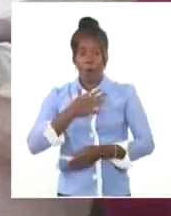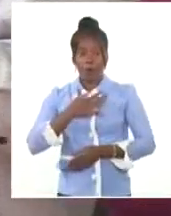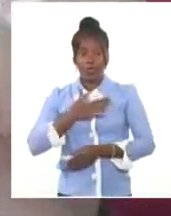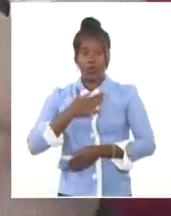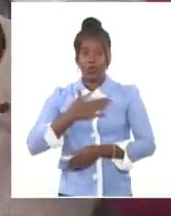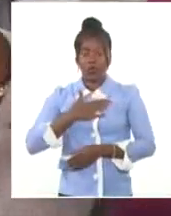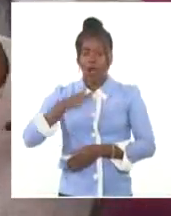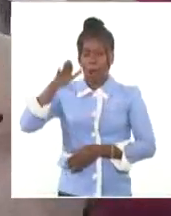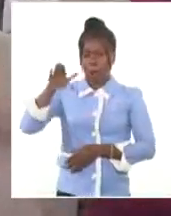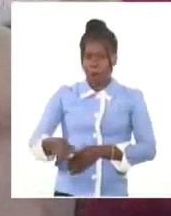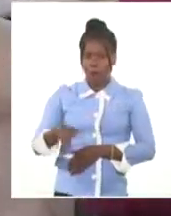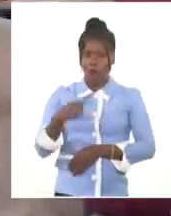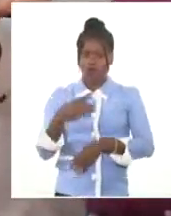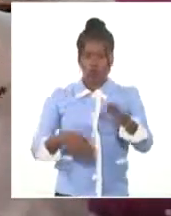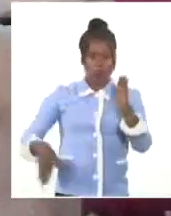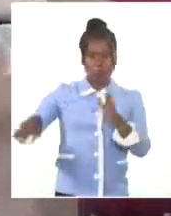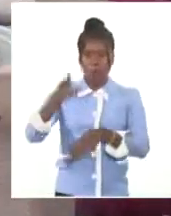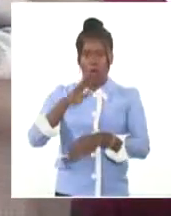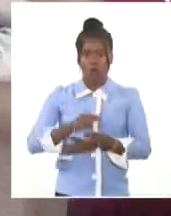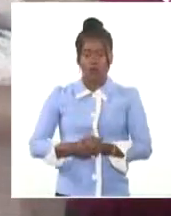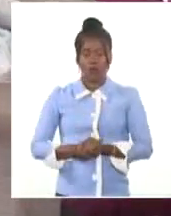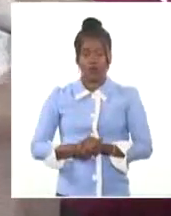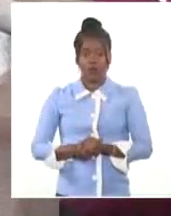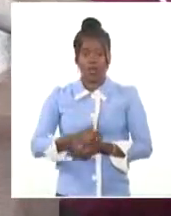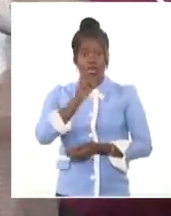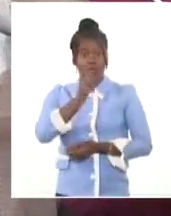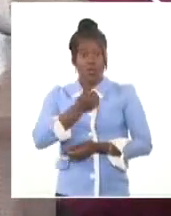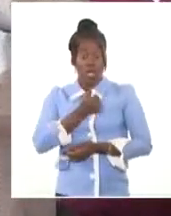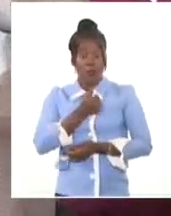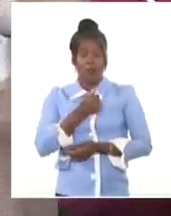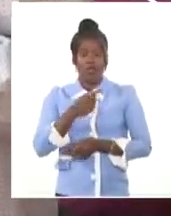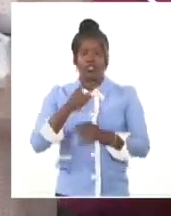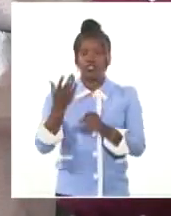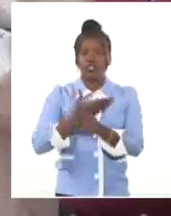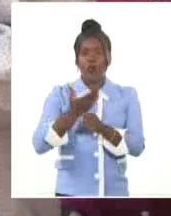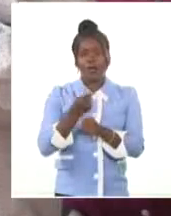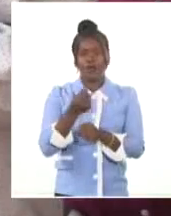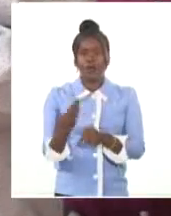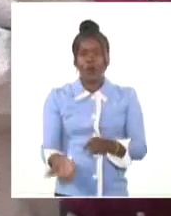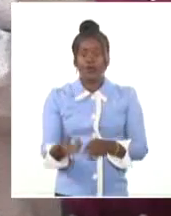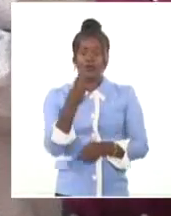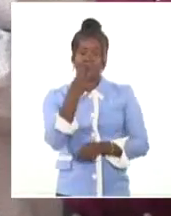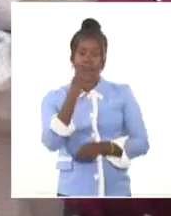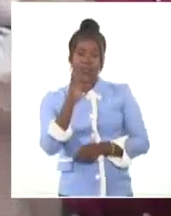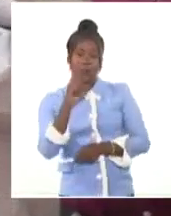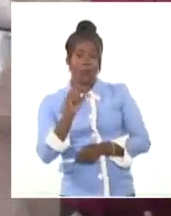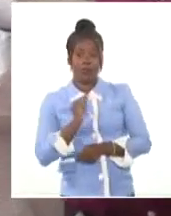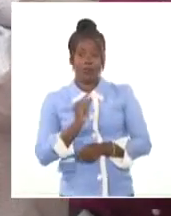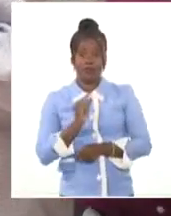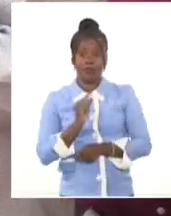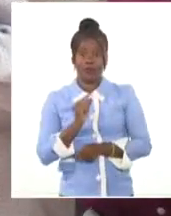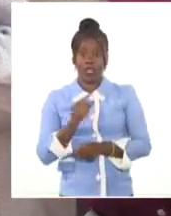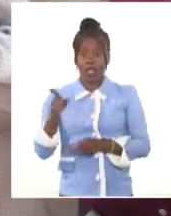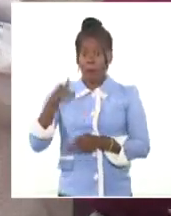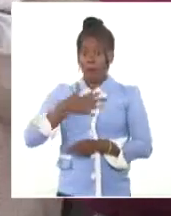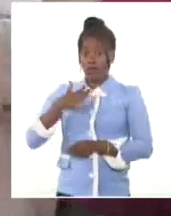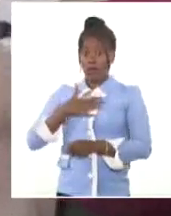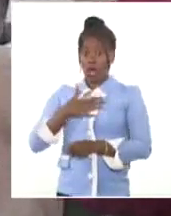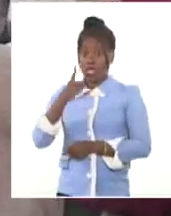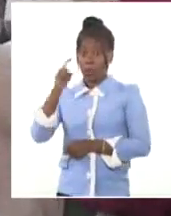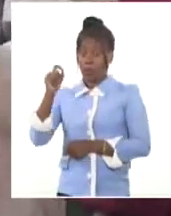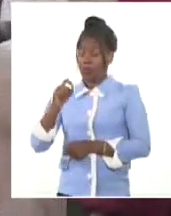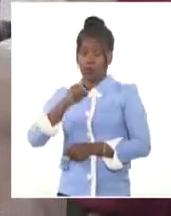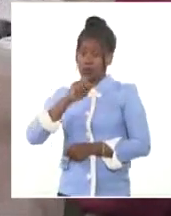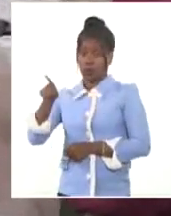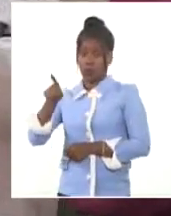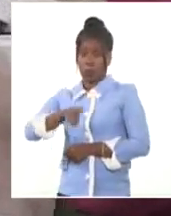pesos. En diciembre se puso a 30. ¿Por qué? Porque había tomate. ¿Y quién se va a atrever? ¿Cuál es bastante tomate? Ponerlo a 100 pesos. Se le pudre. Y hubo